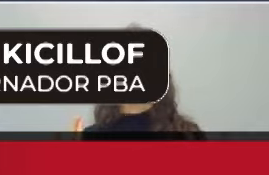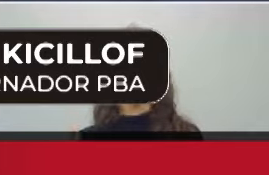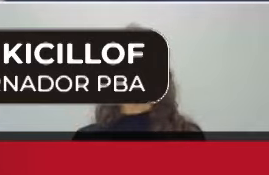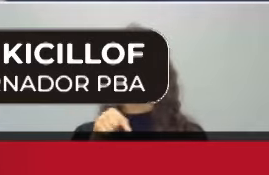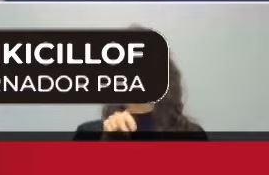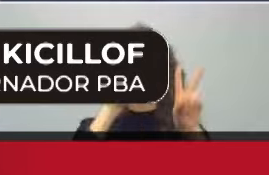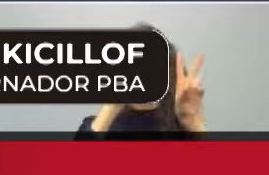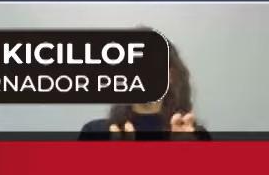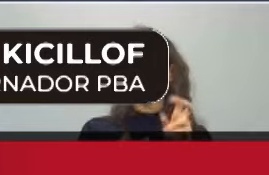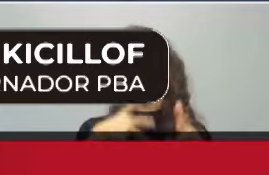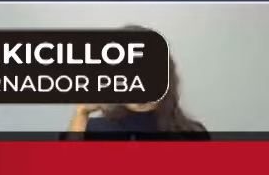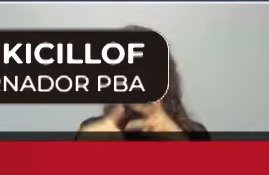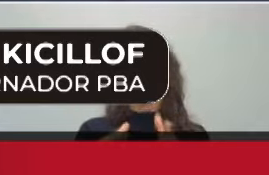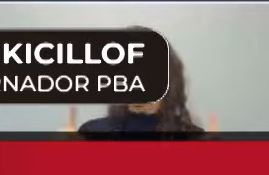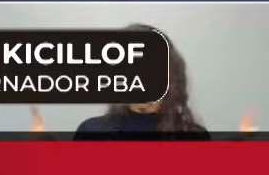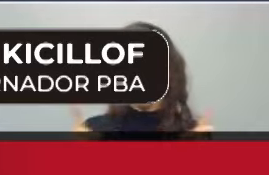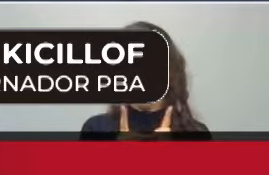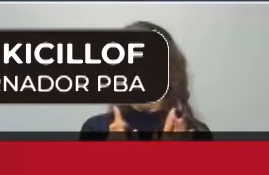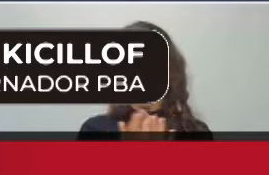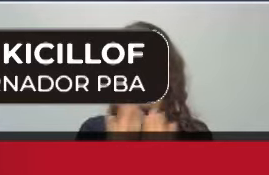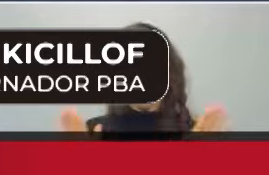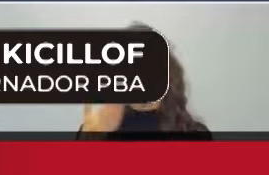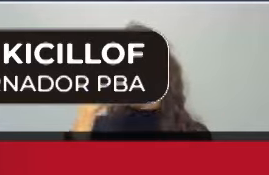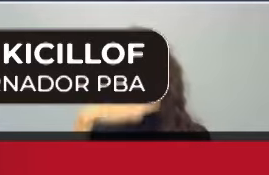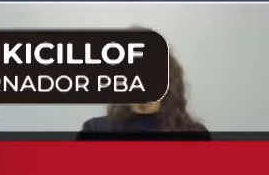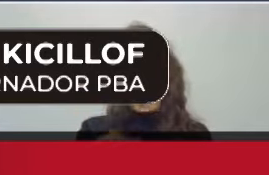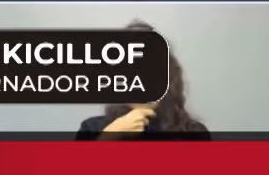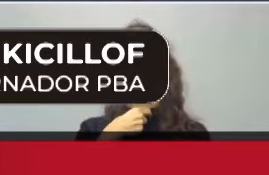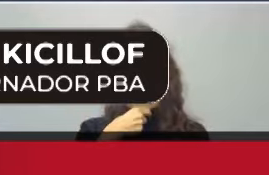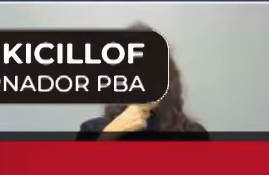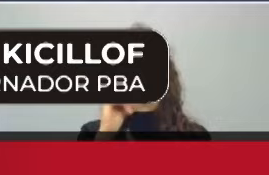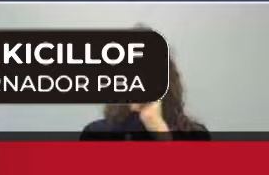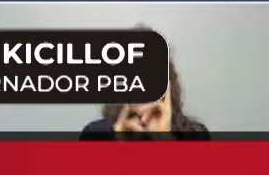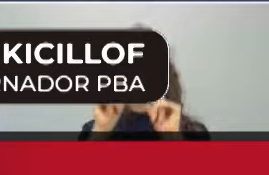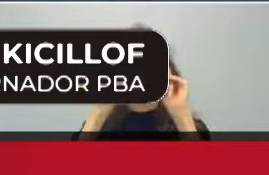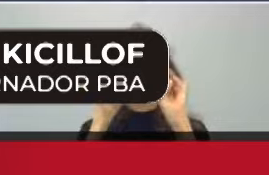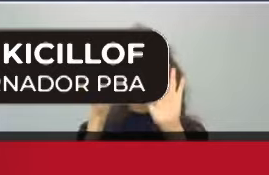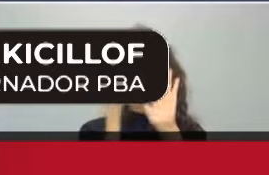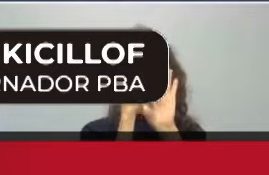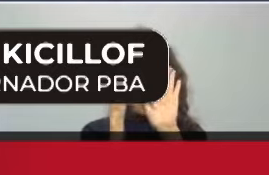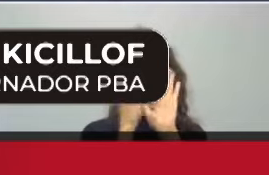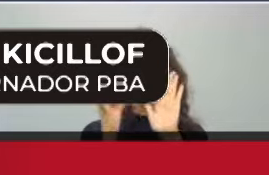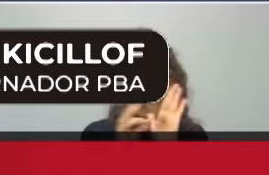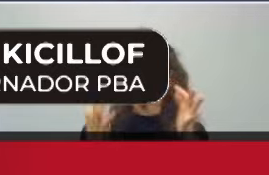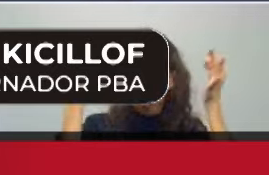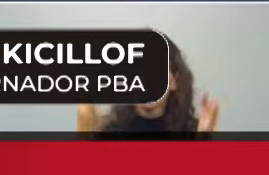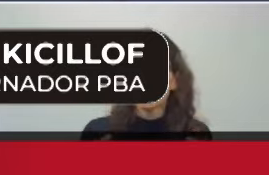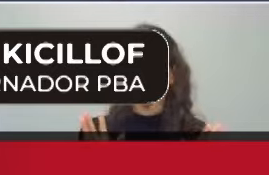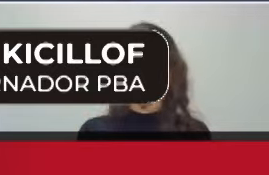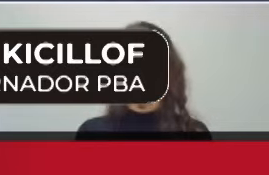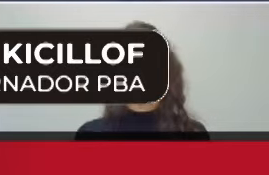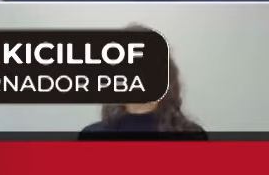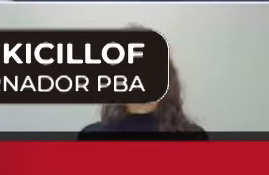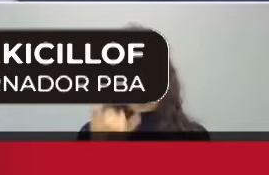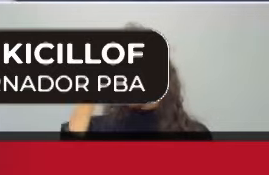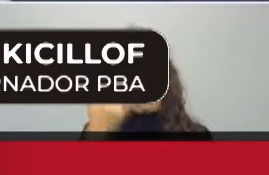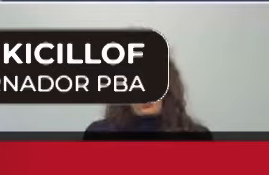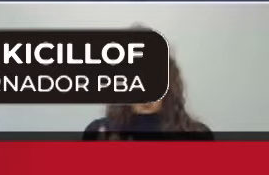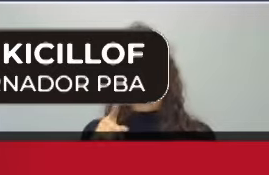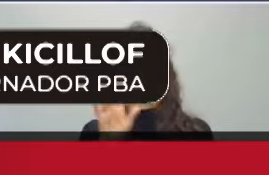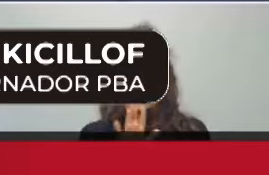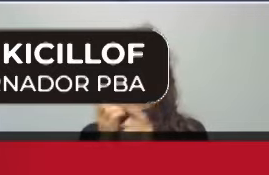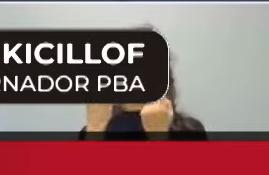referir brevemente porque vamos a compartir con ustedes las cifras precisas. Por un lado, hay recursos